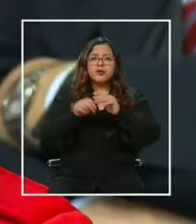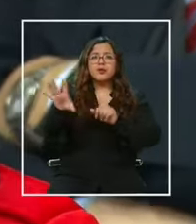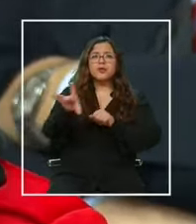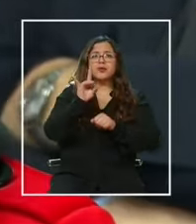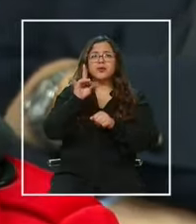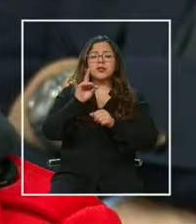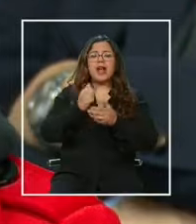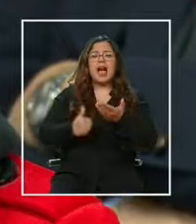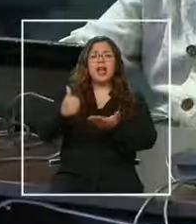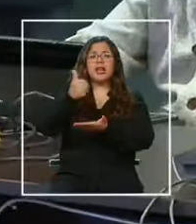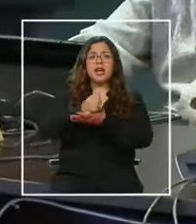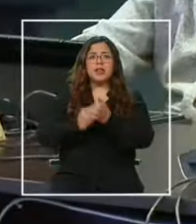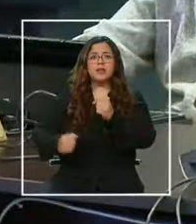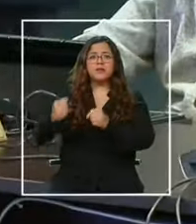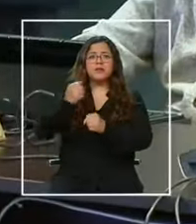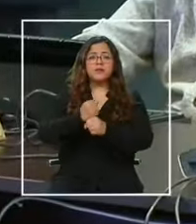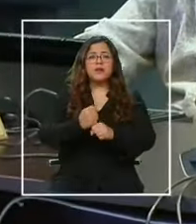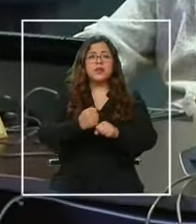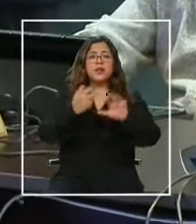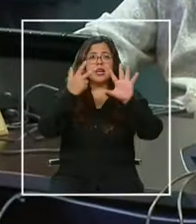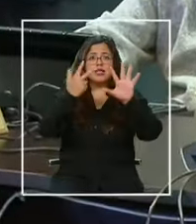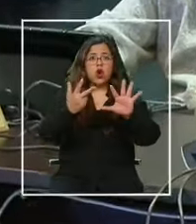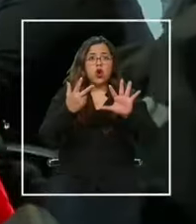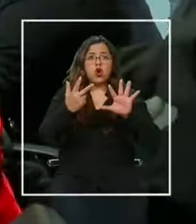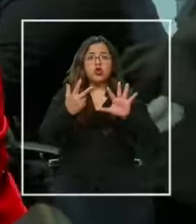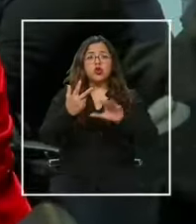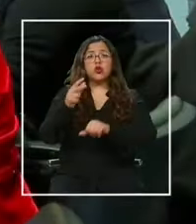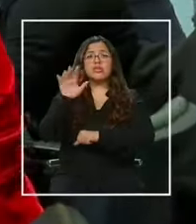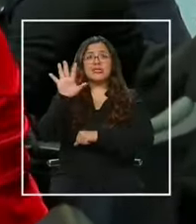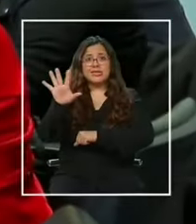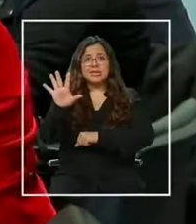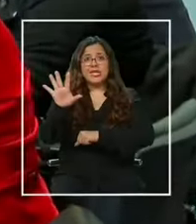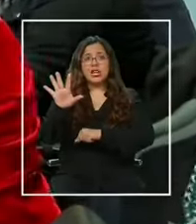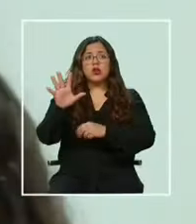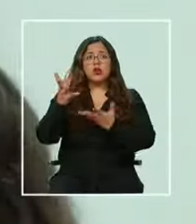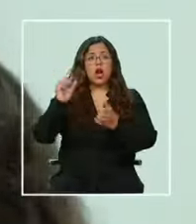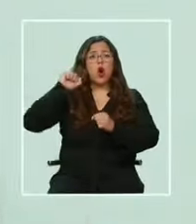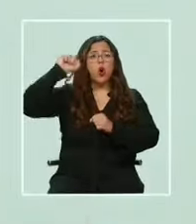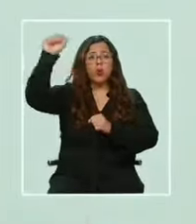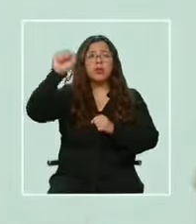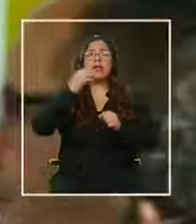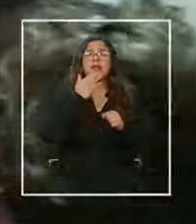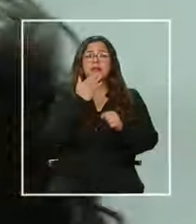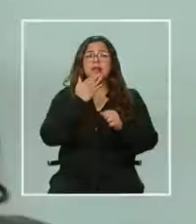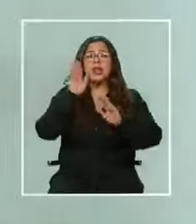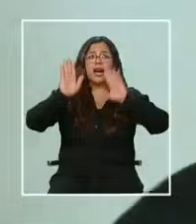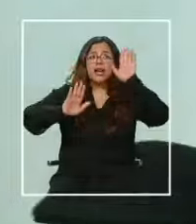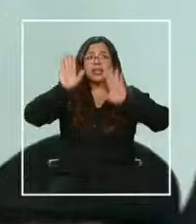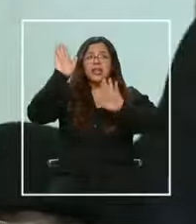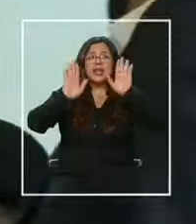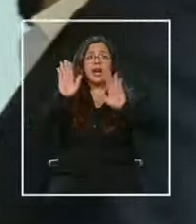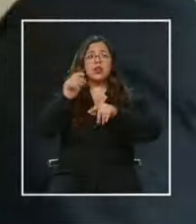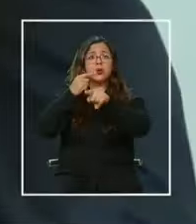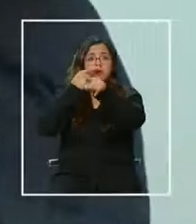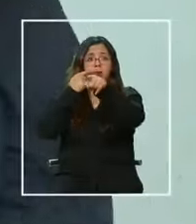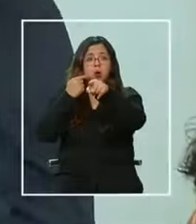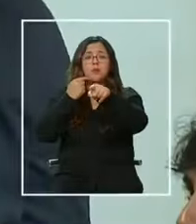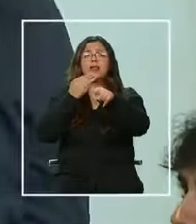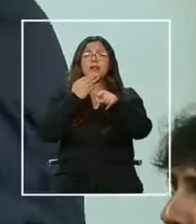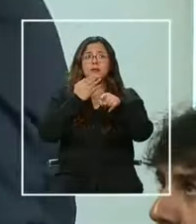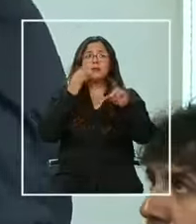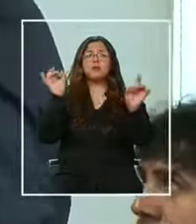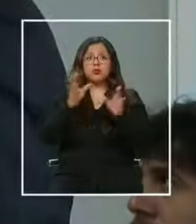alcalde subrogante. De los 8, 5 son comunistas. Por eso, todo indica que el también candidato al municipio, Fares Jadue, se transformará en